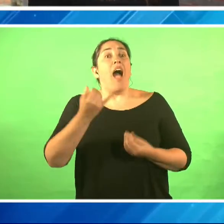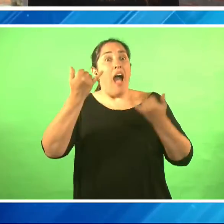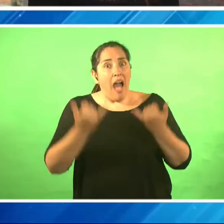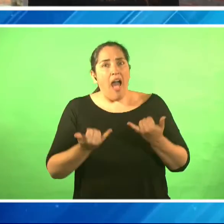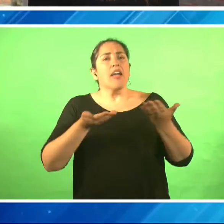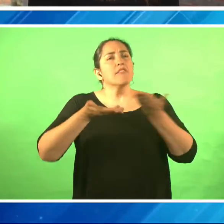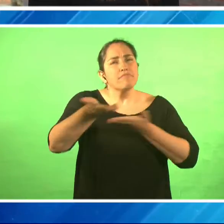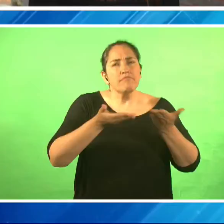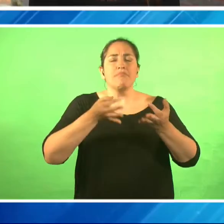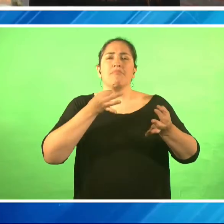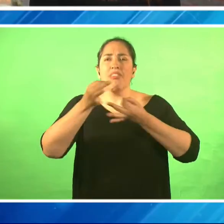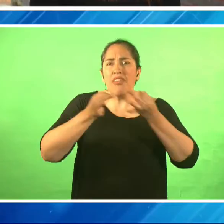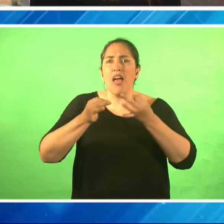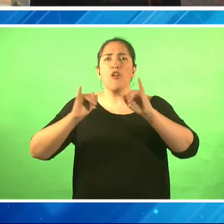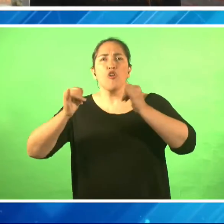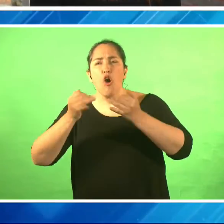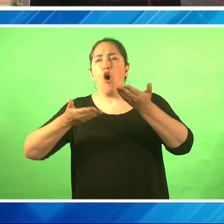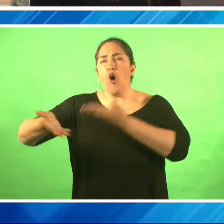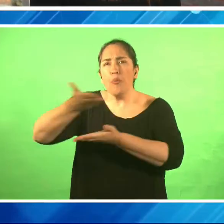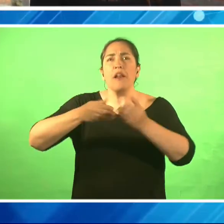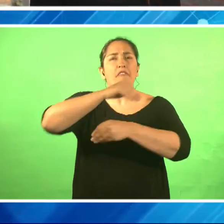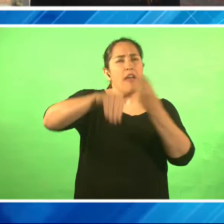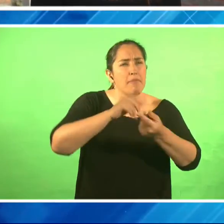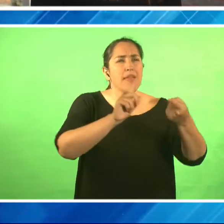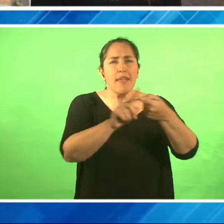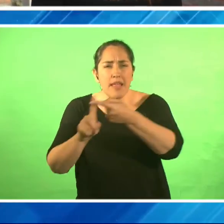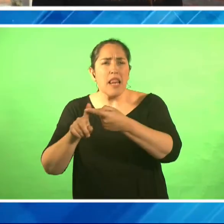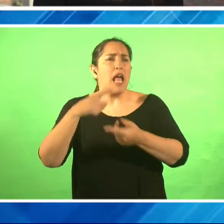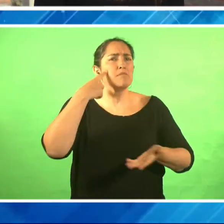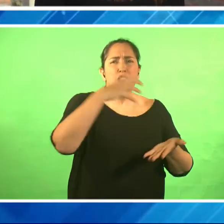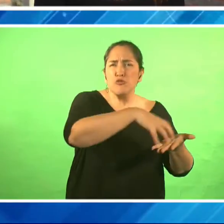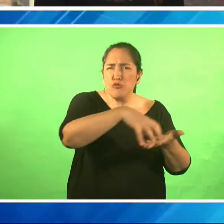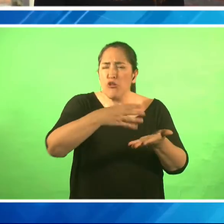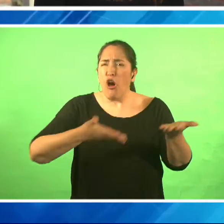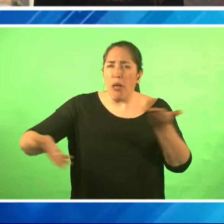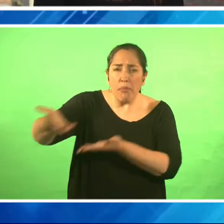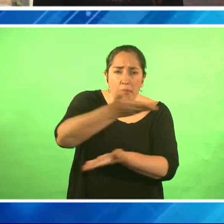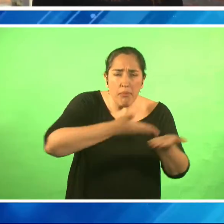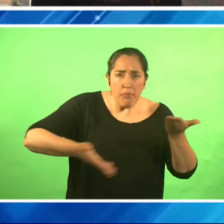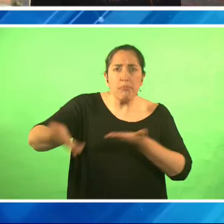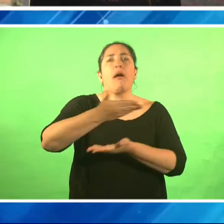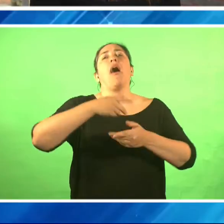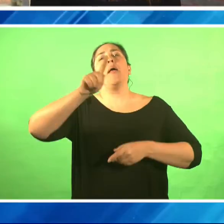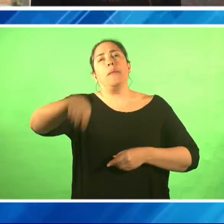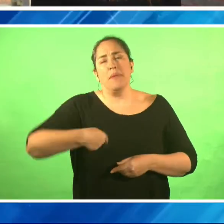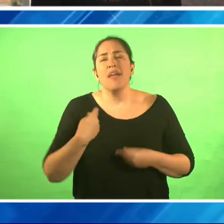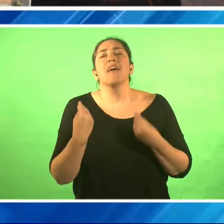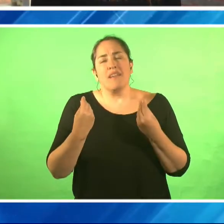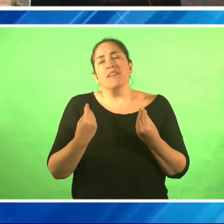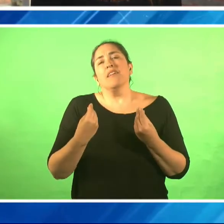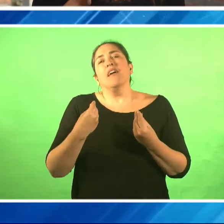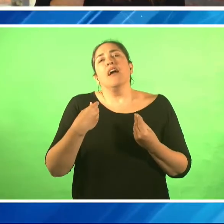no solamente entre jóvenes, sino con sus familias y los establecimientos, muchas cuestiones que